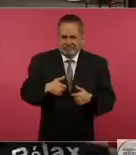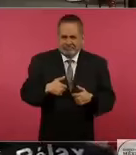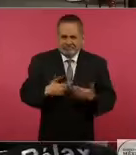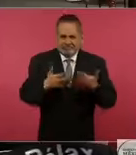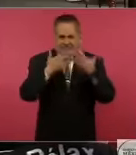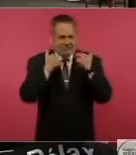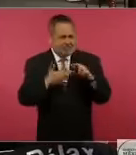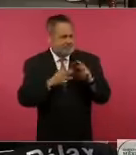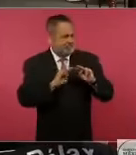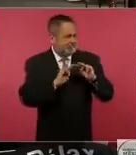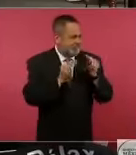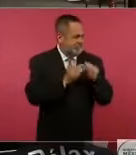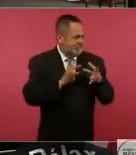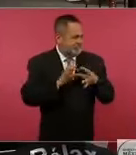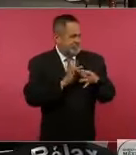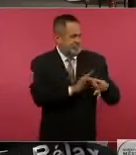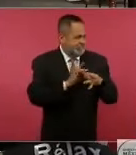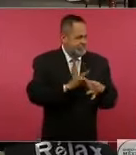Sin hablar.